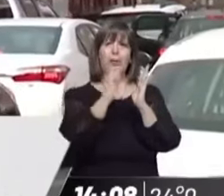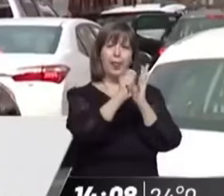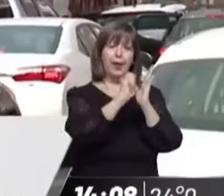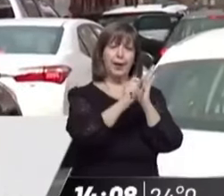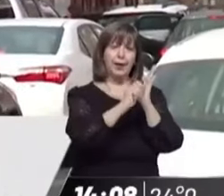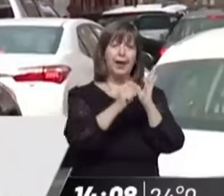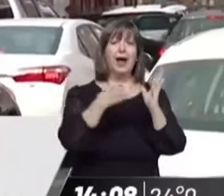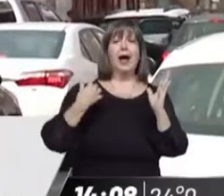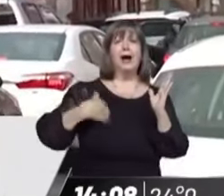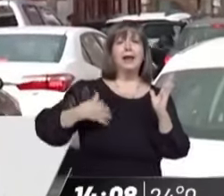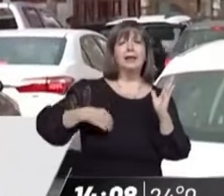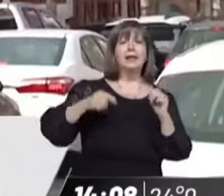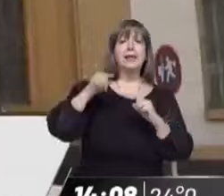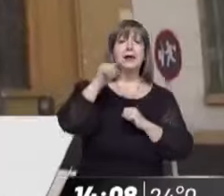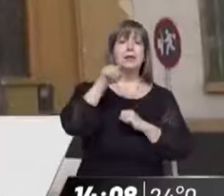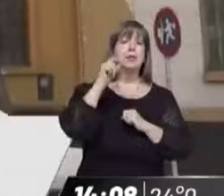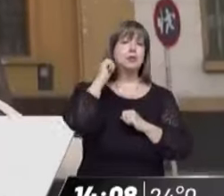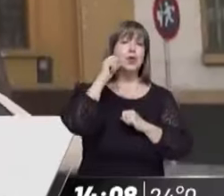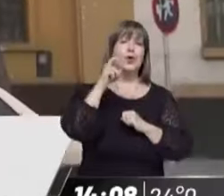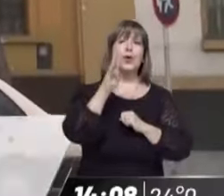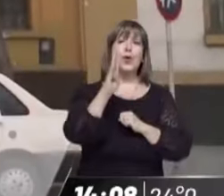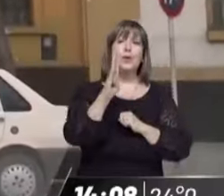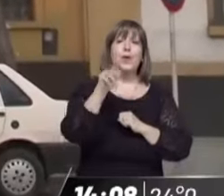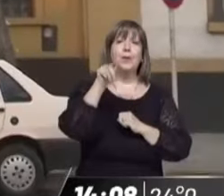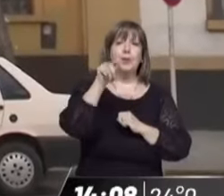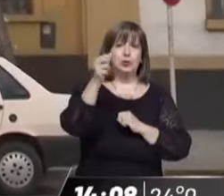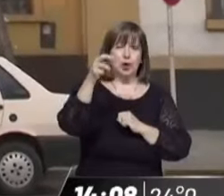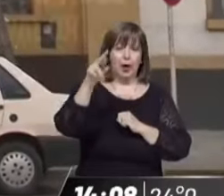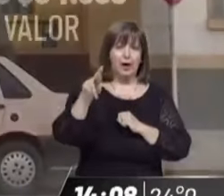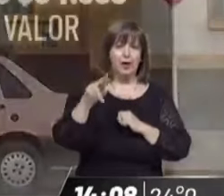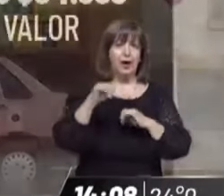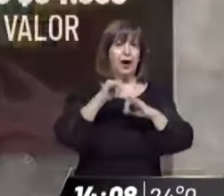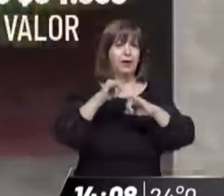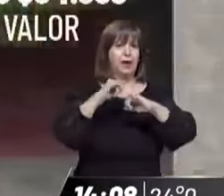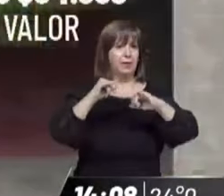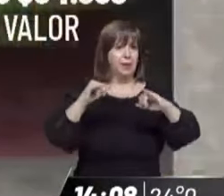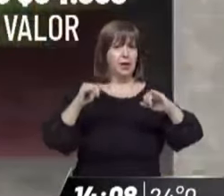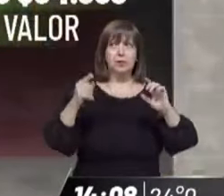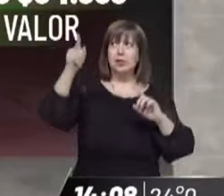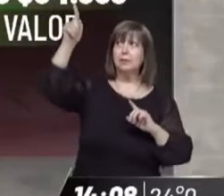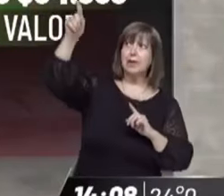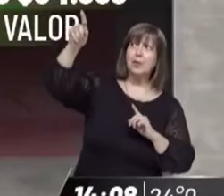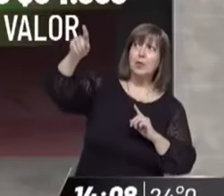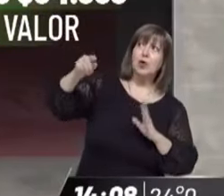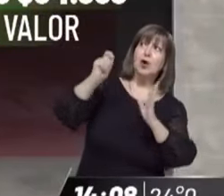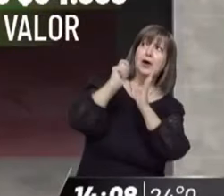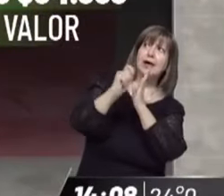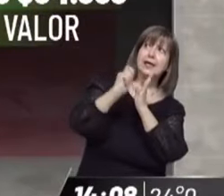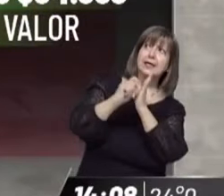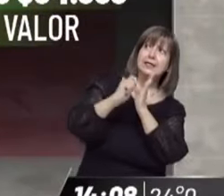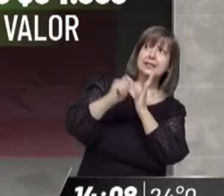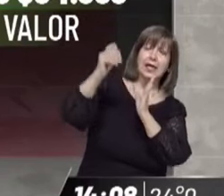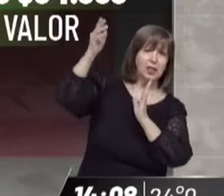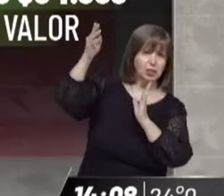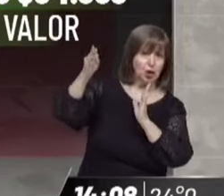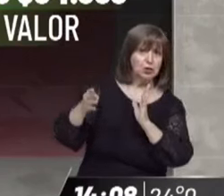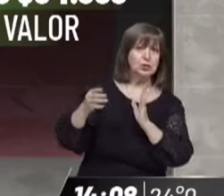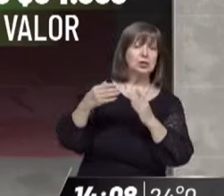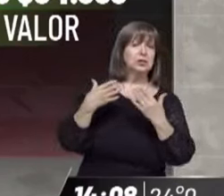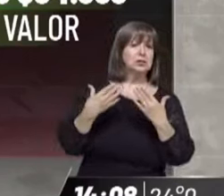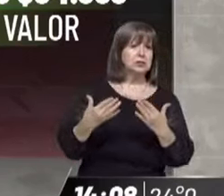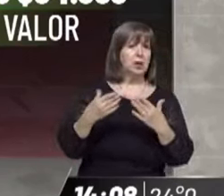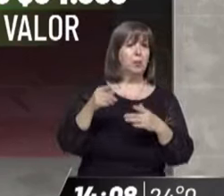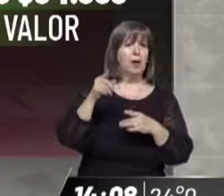de argentina.gov.ar. Te lo vamos a contar de esta manera, con esta información que tenemos para compartir con ustedes. Los requisitos, se puede